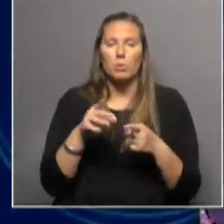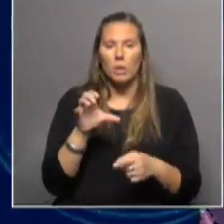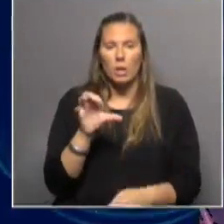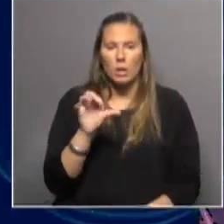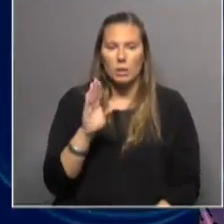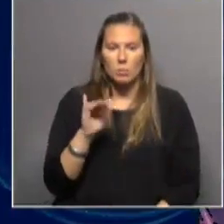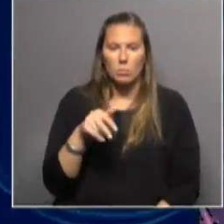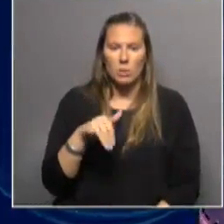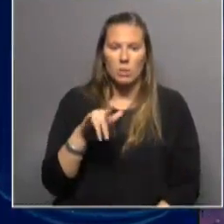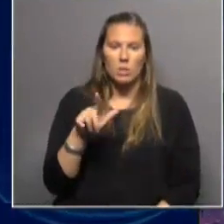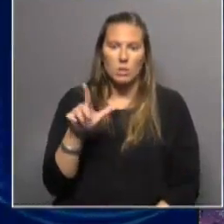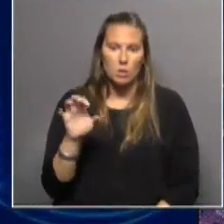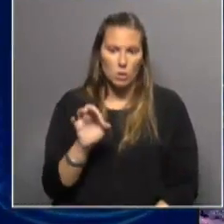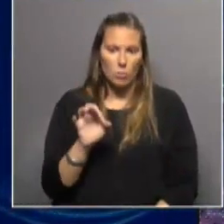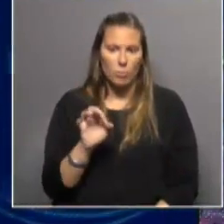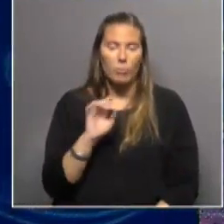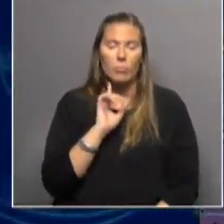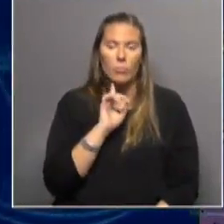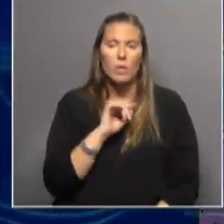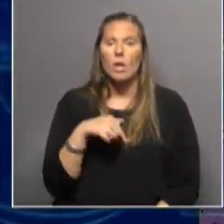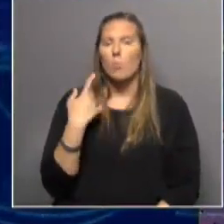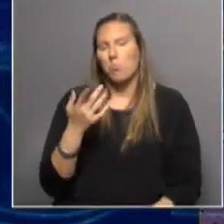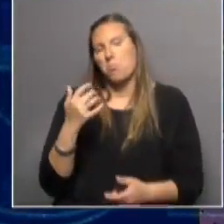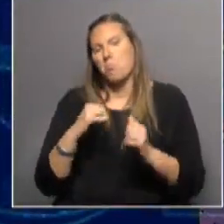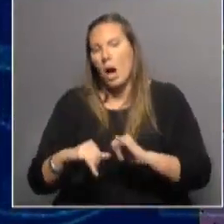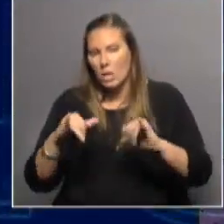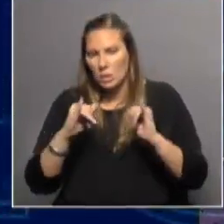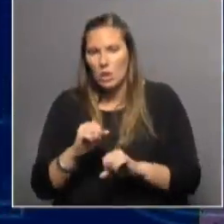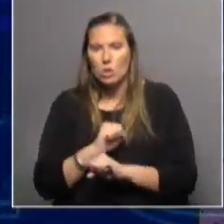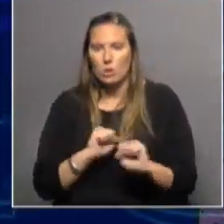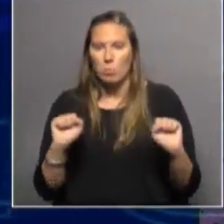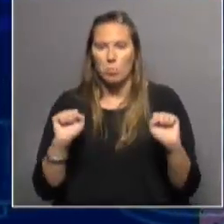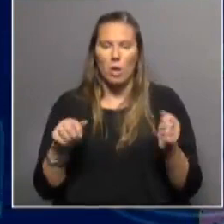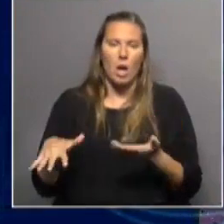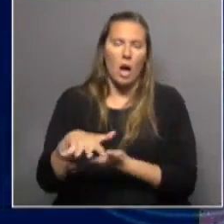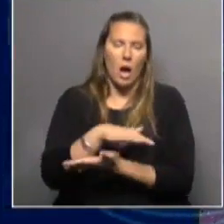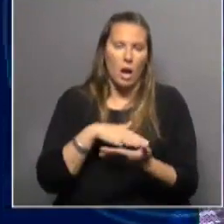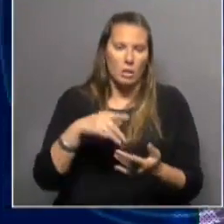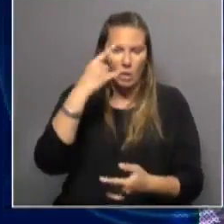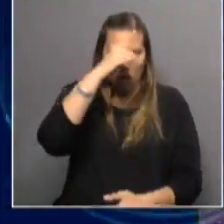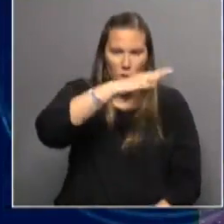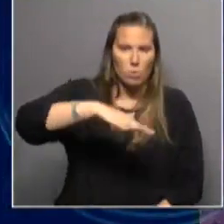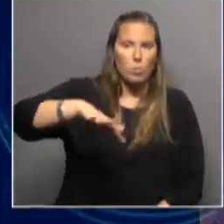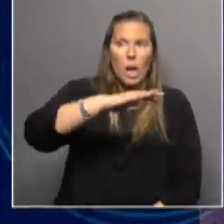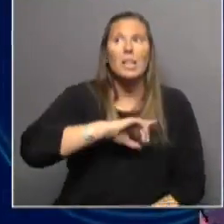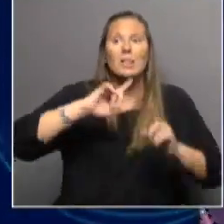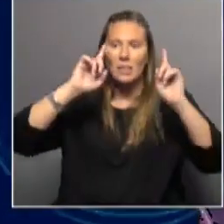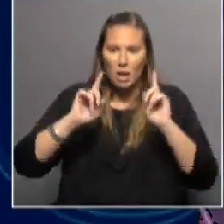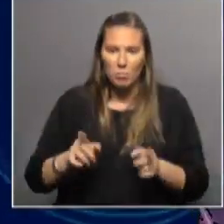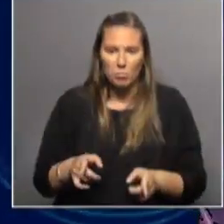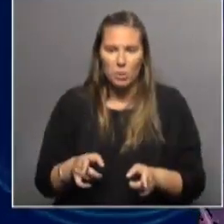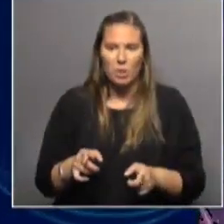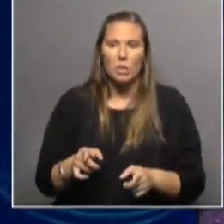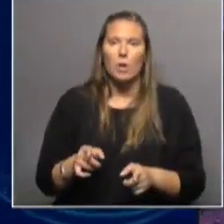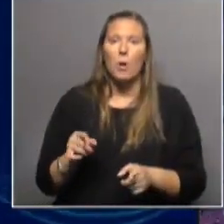también bueno y después todos los paseos que se pueden hacer por el área rural realmente también es muy